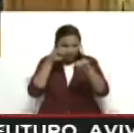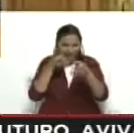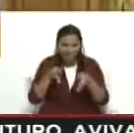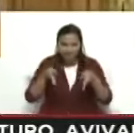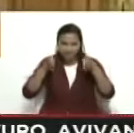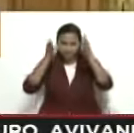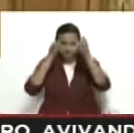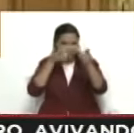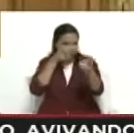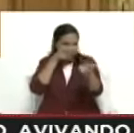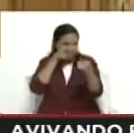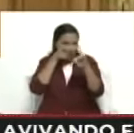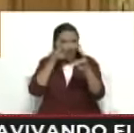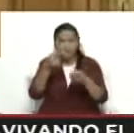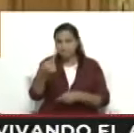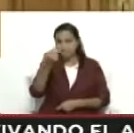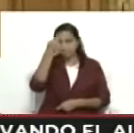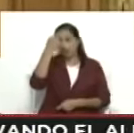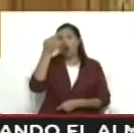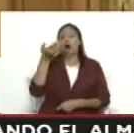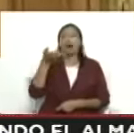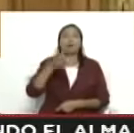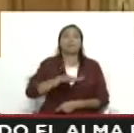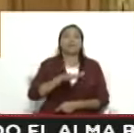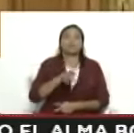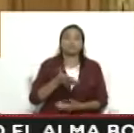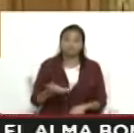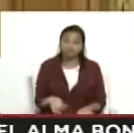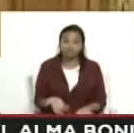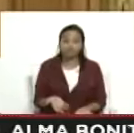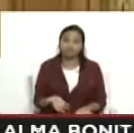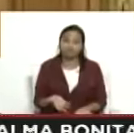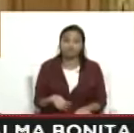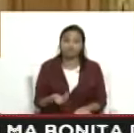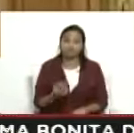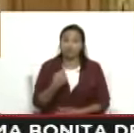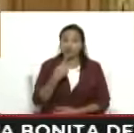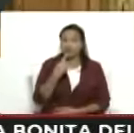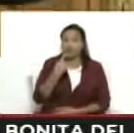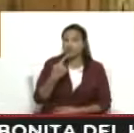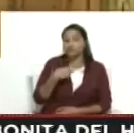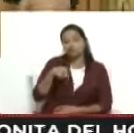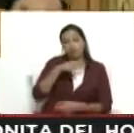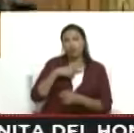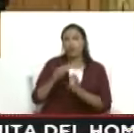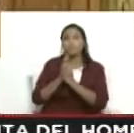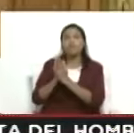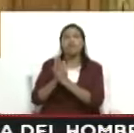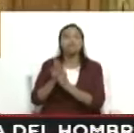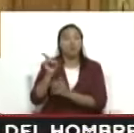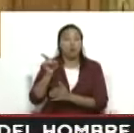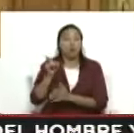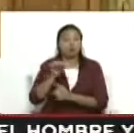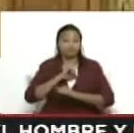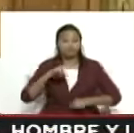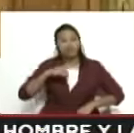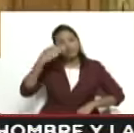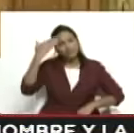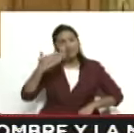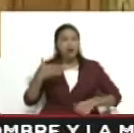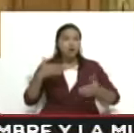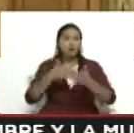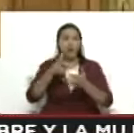Eso que dijo Carmona, le pedimos a la FAN que no ataque al pueblo, era lo que ellos iban a hacer.